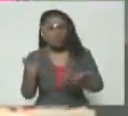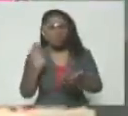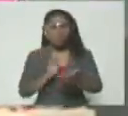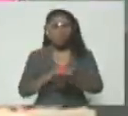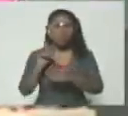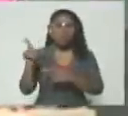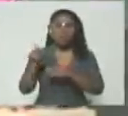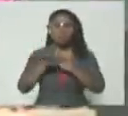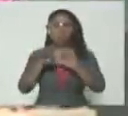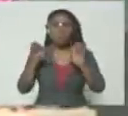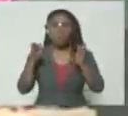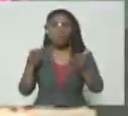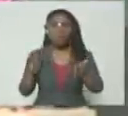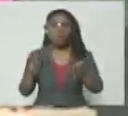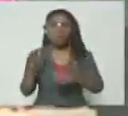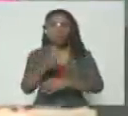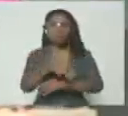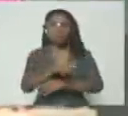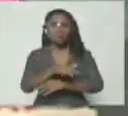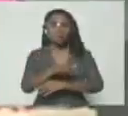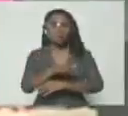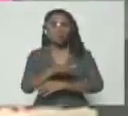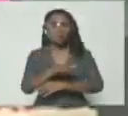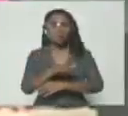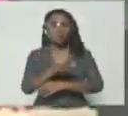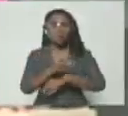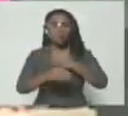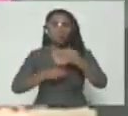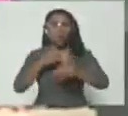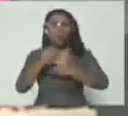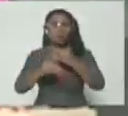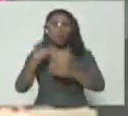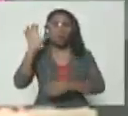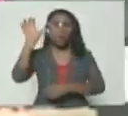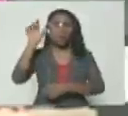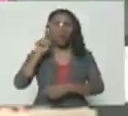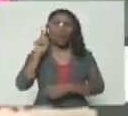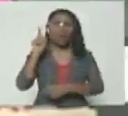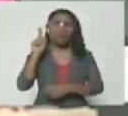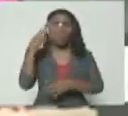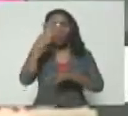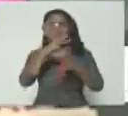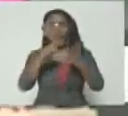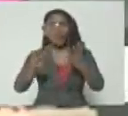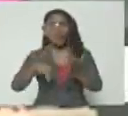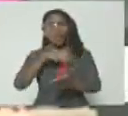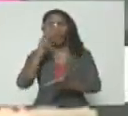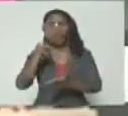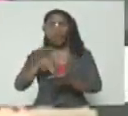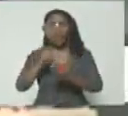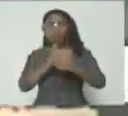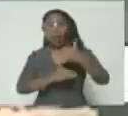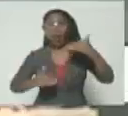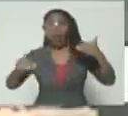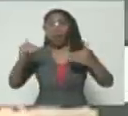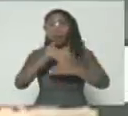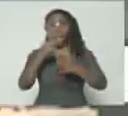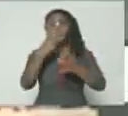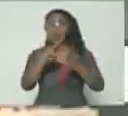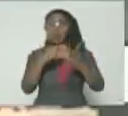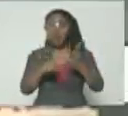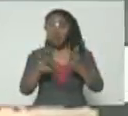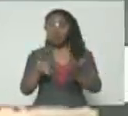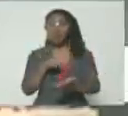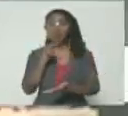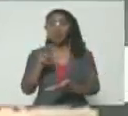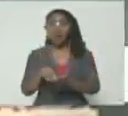esta mesa donde hemos hecho un mapa de aquellos productos nacionales con alto componente nacional